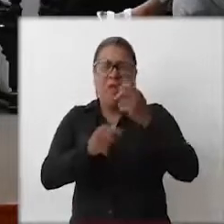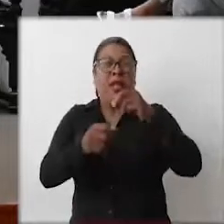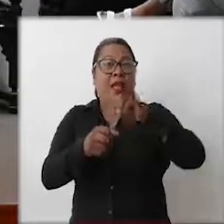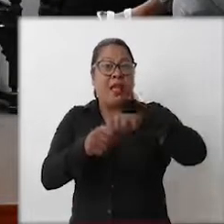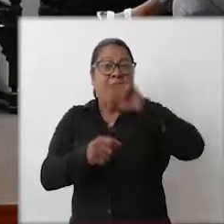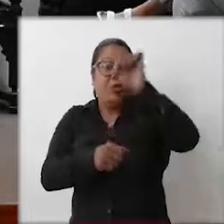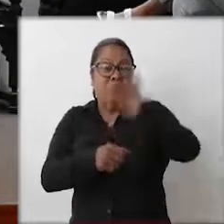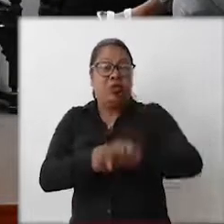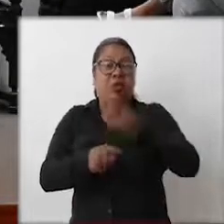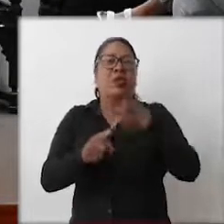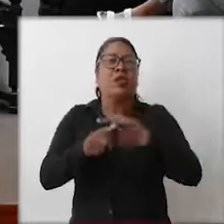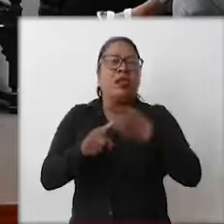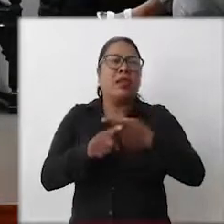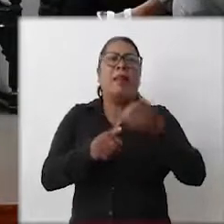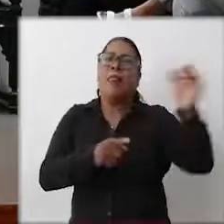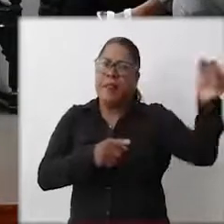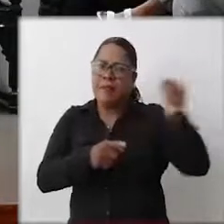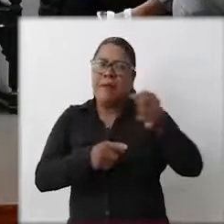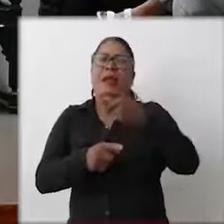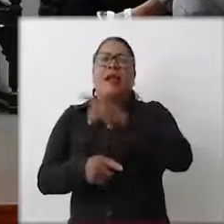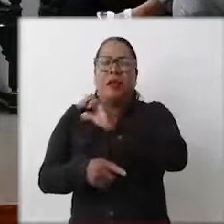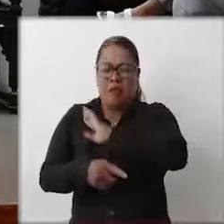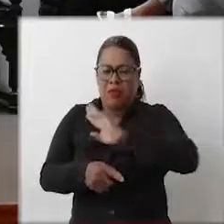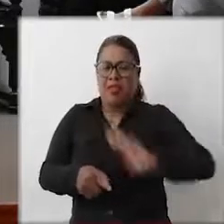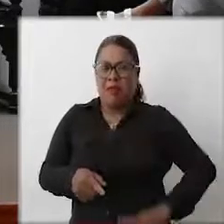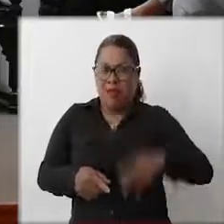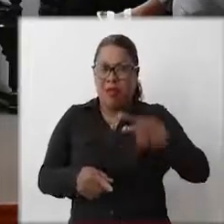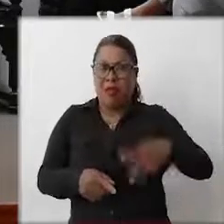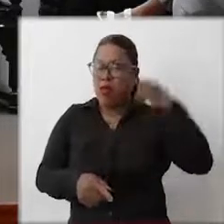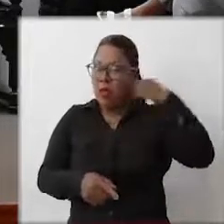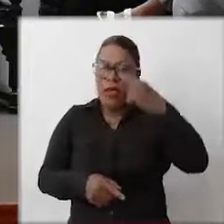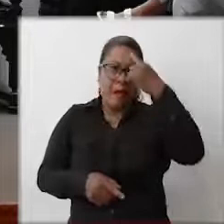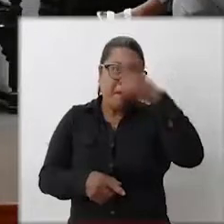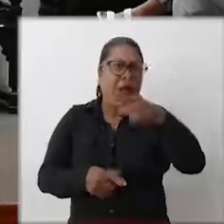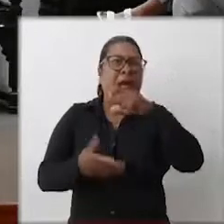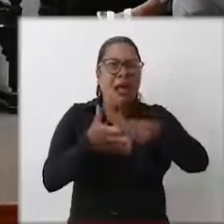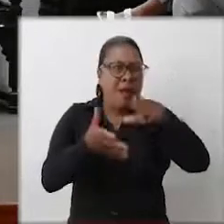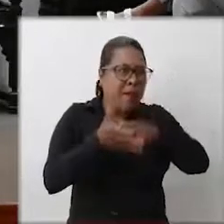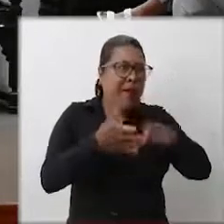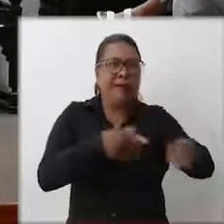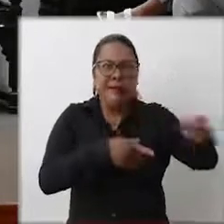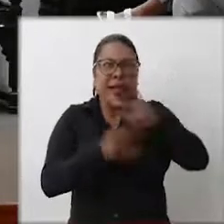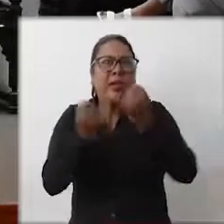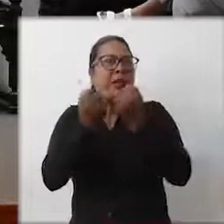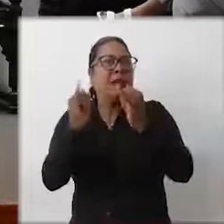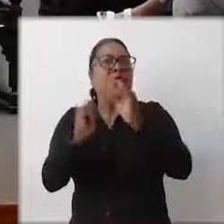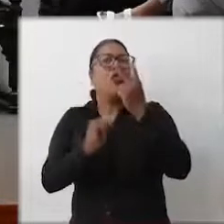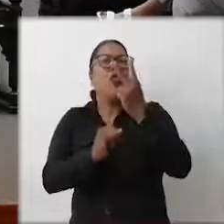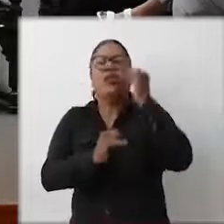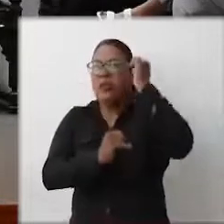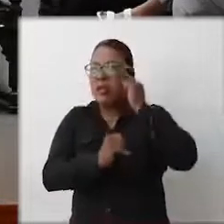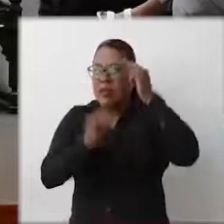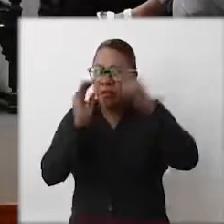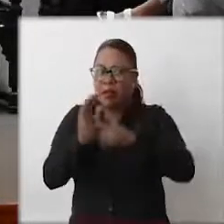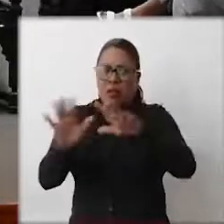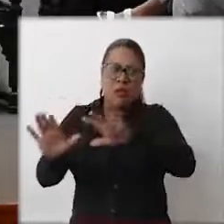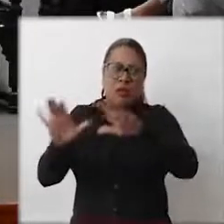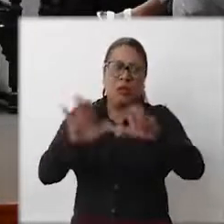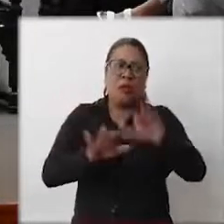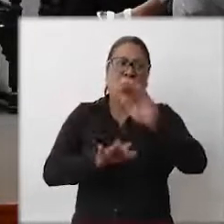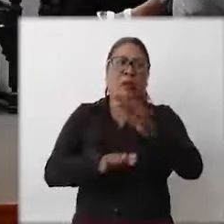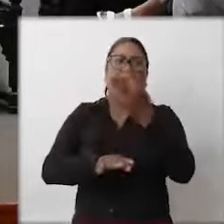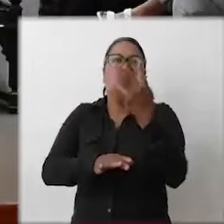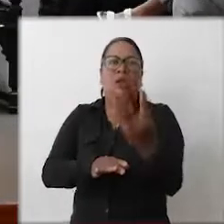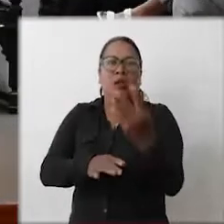norte, desplazando como centro administrativo, religioso, económico y militar el antiguo Palacio de los Señores